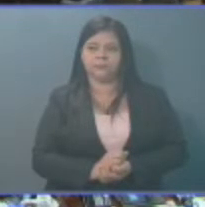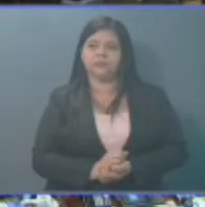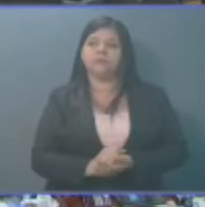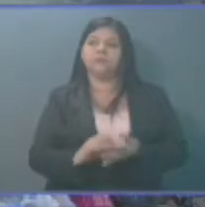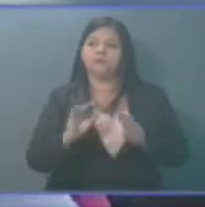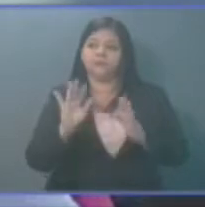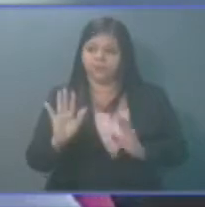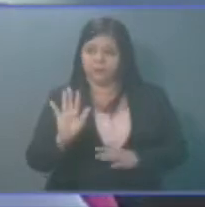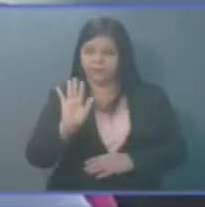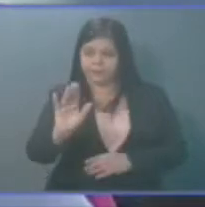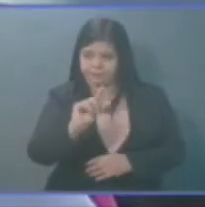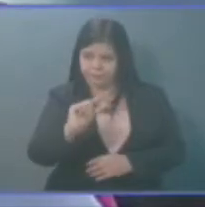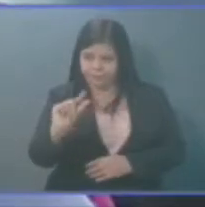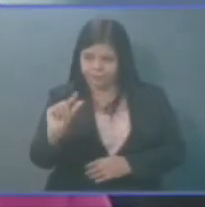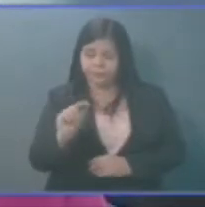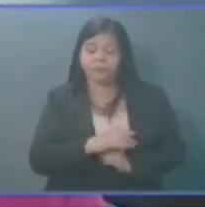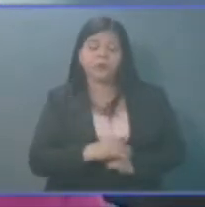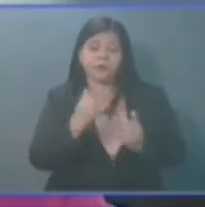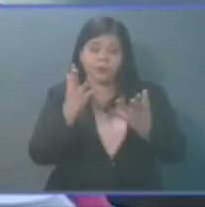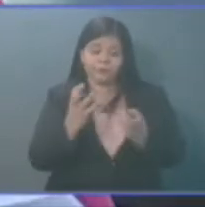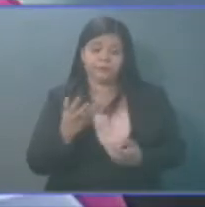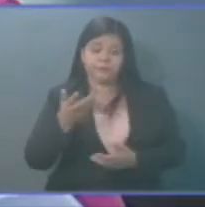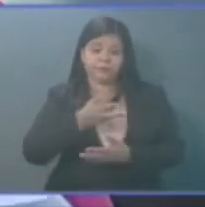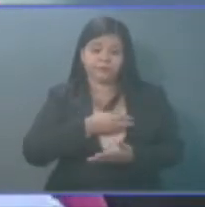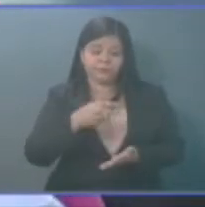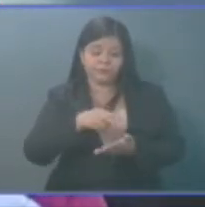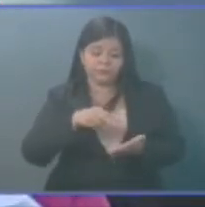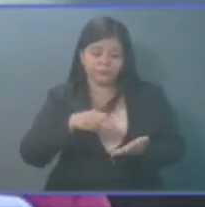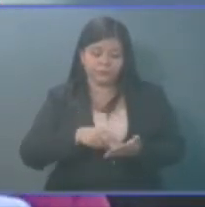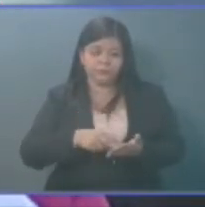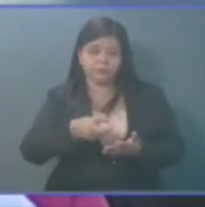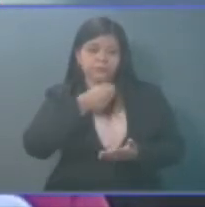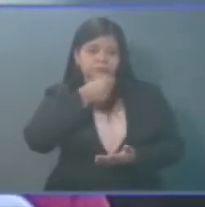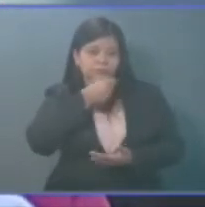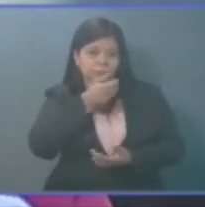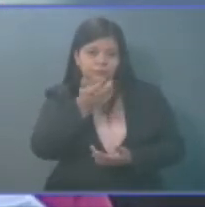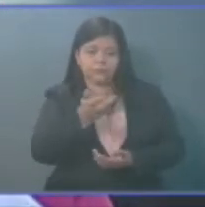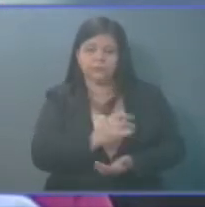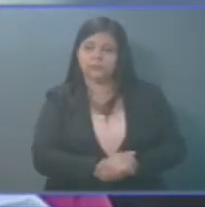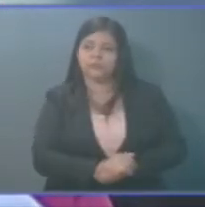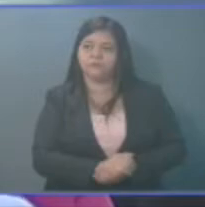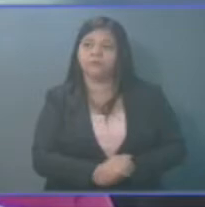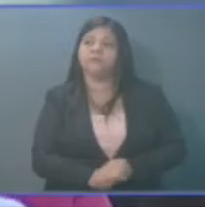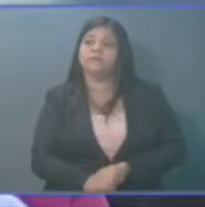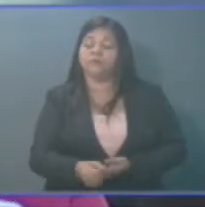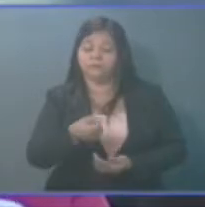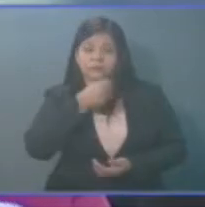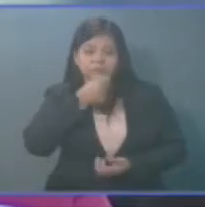y con su venia leo el pronunciamiento.